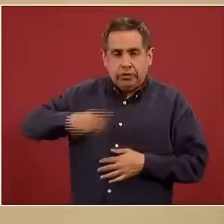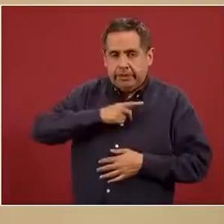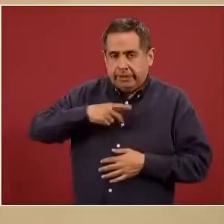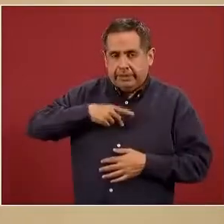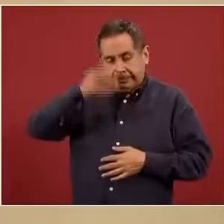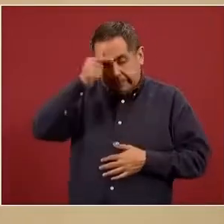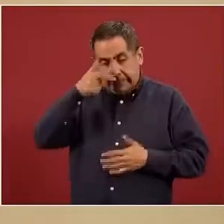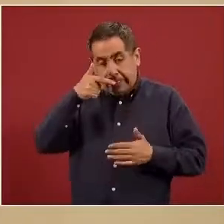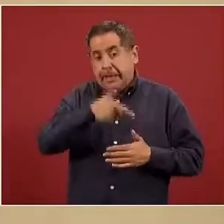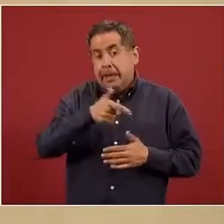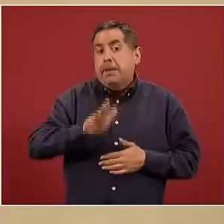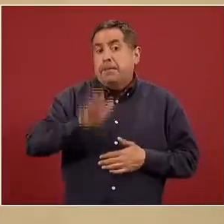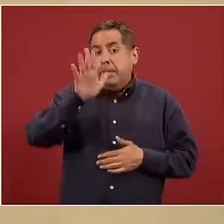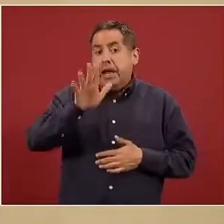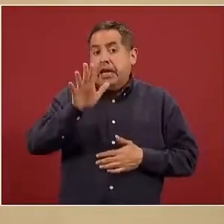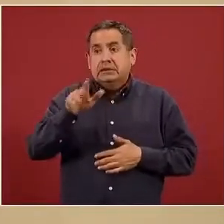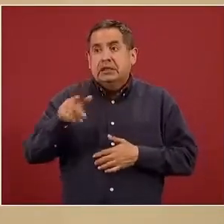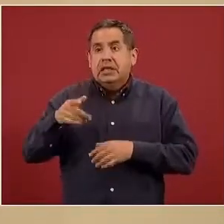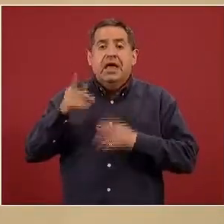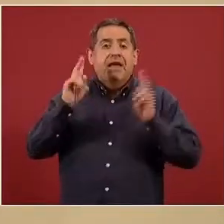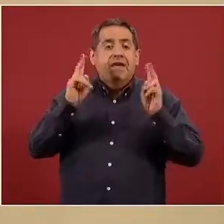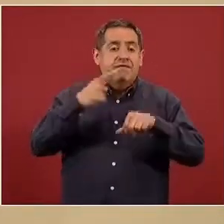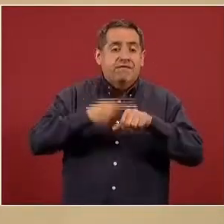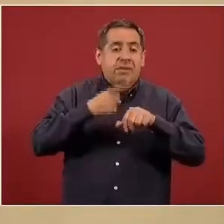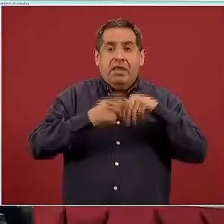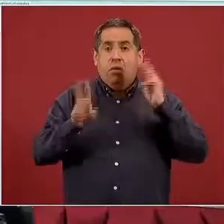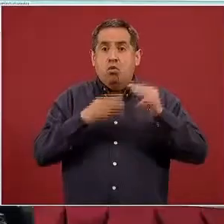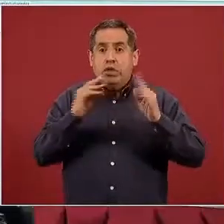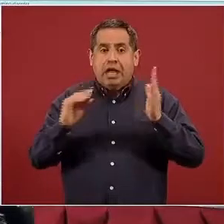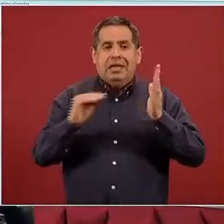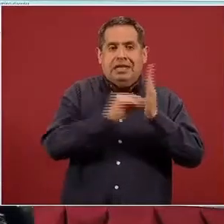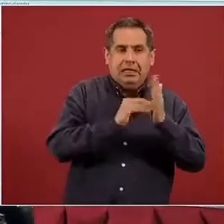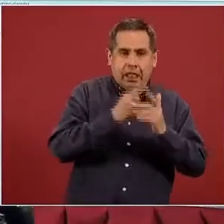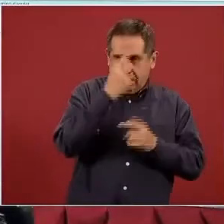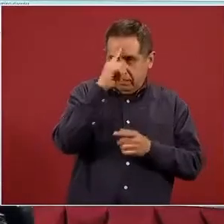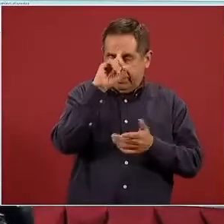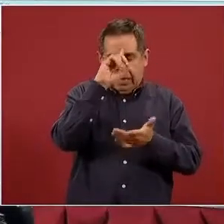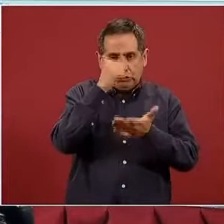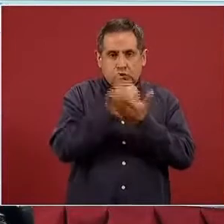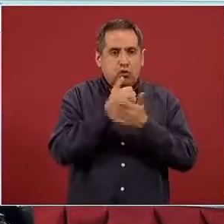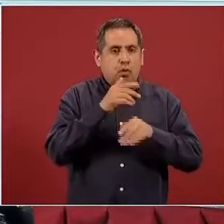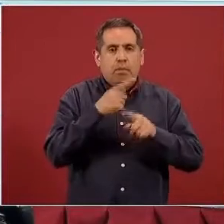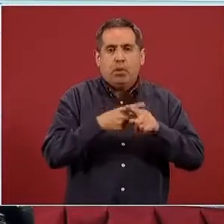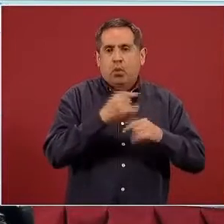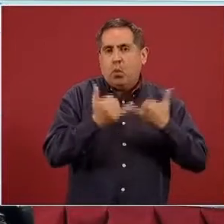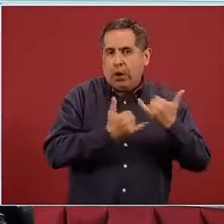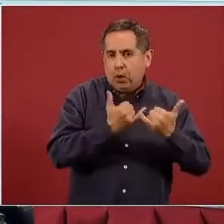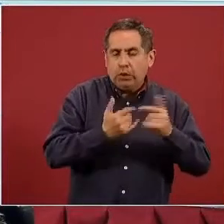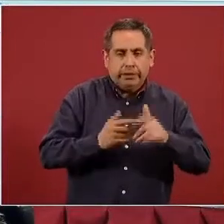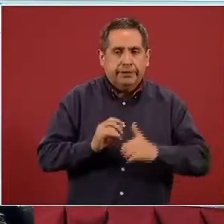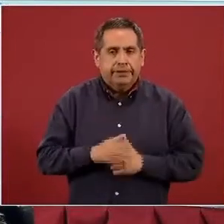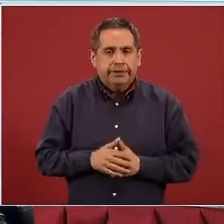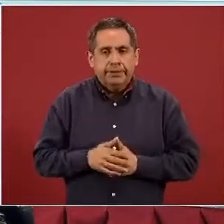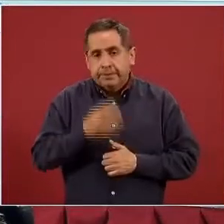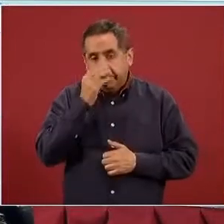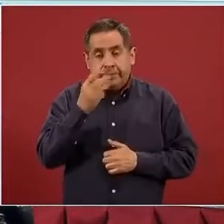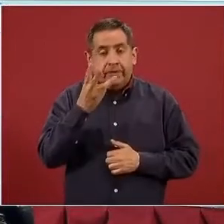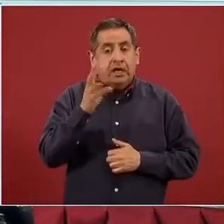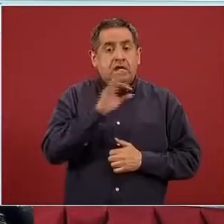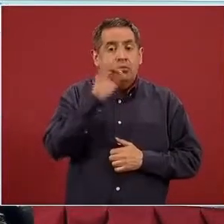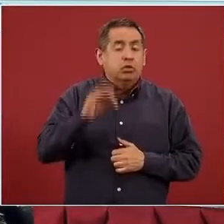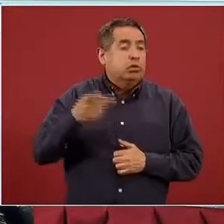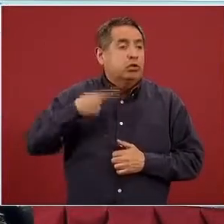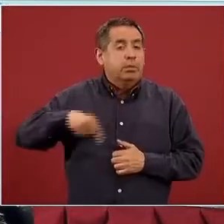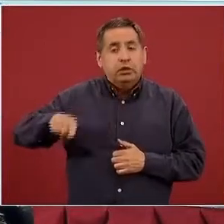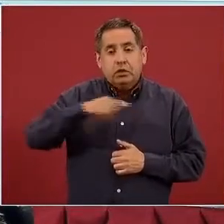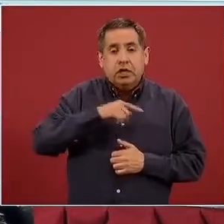este es un tema que tenemos que tener en cuenta. La siguiente, por favor. y bien importante, solo el 3% de todos los videojugadores